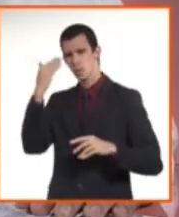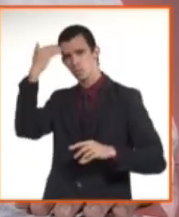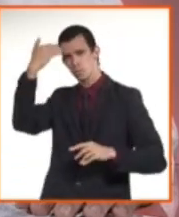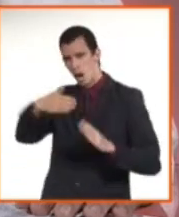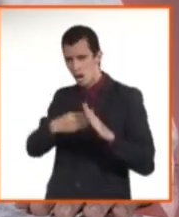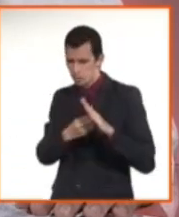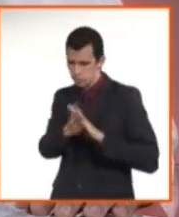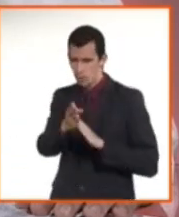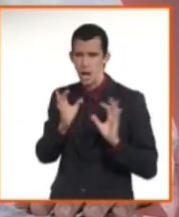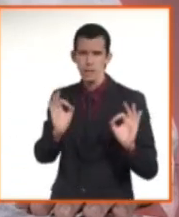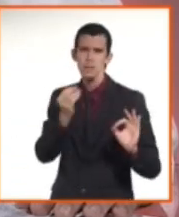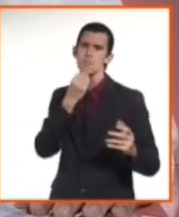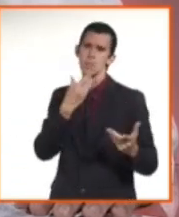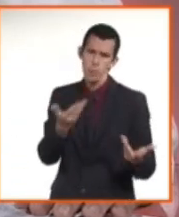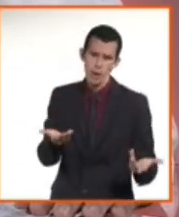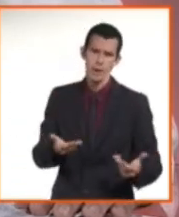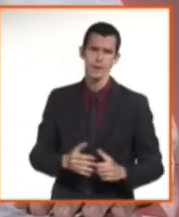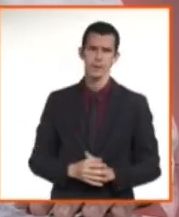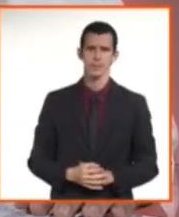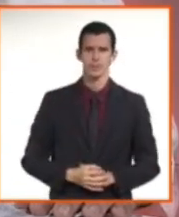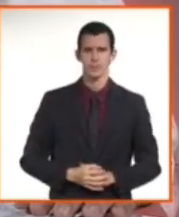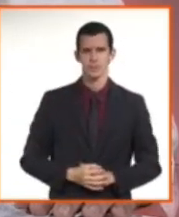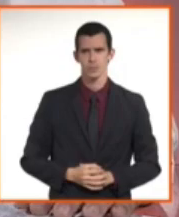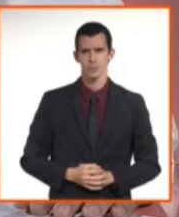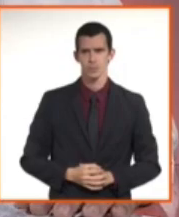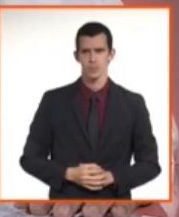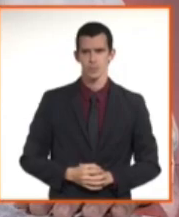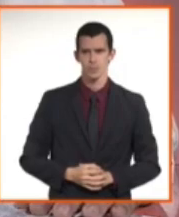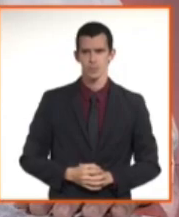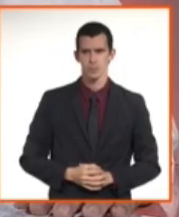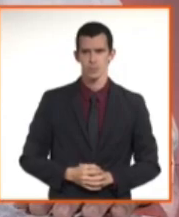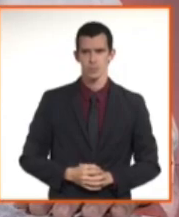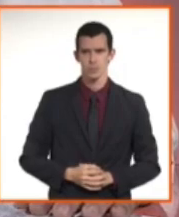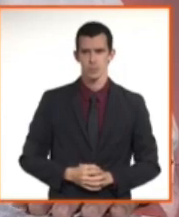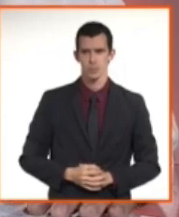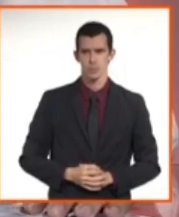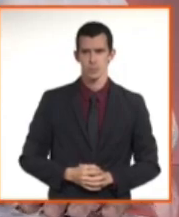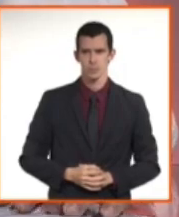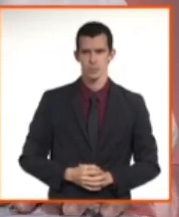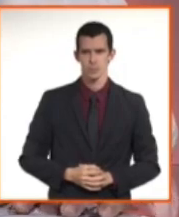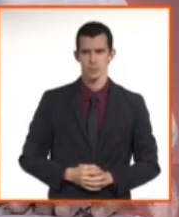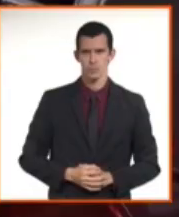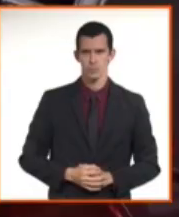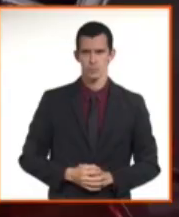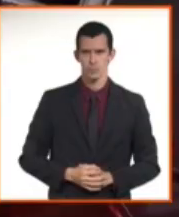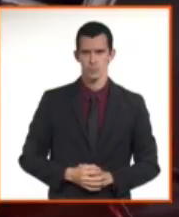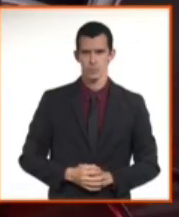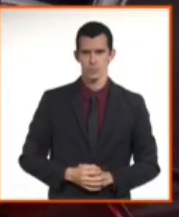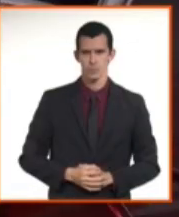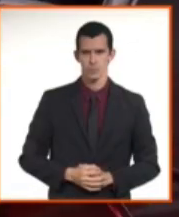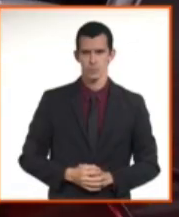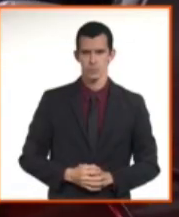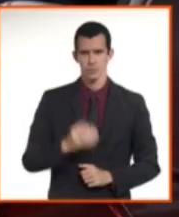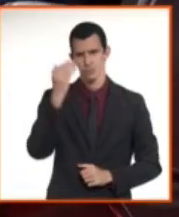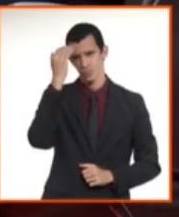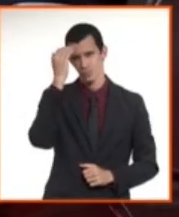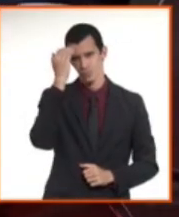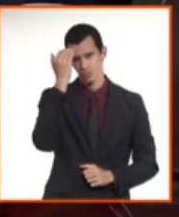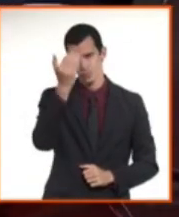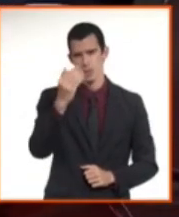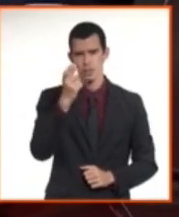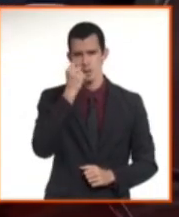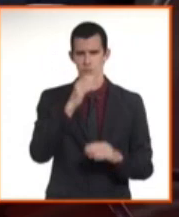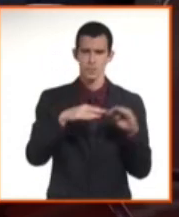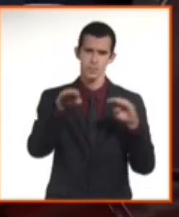vamos a superar y vamos a salir adelante en esta importante tarea. Gracias, ministro. Lo veremos